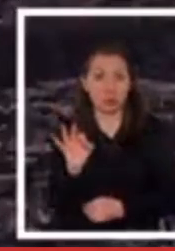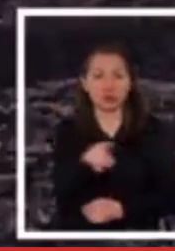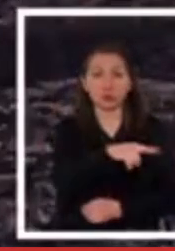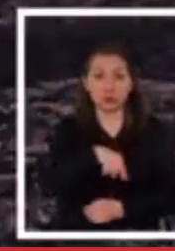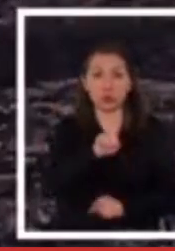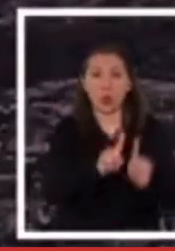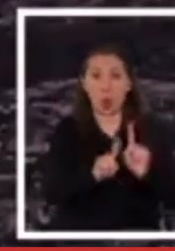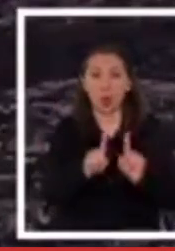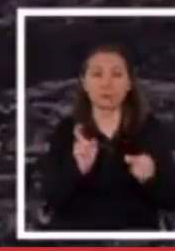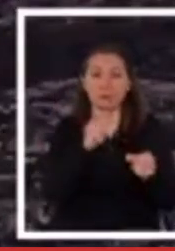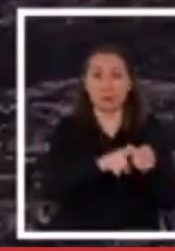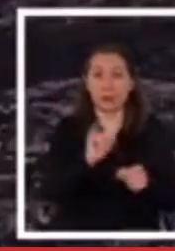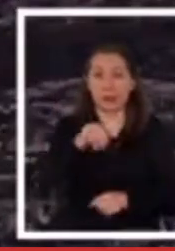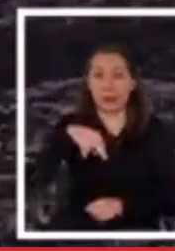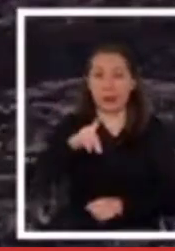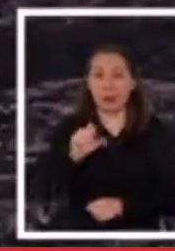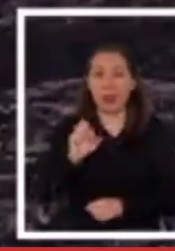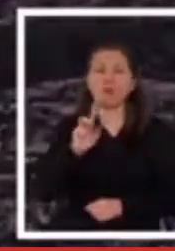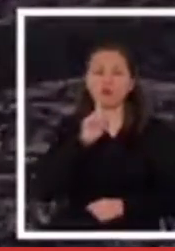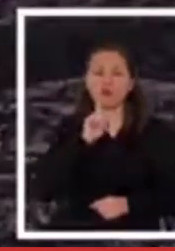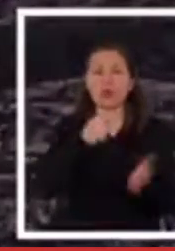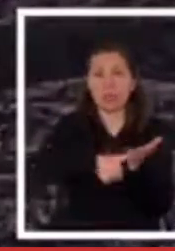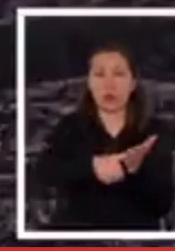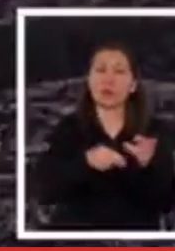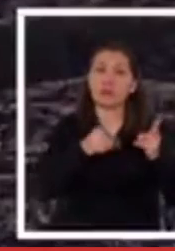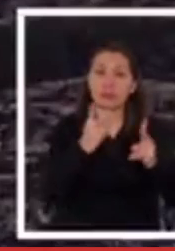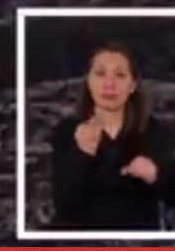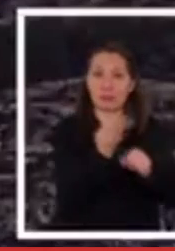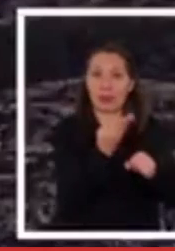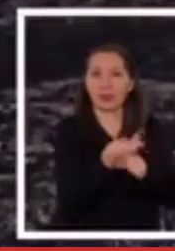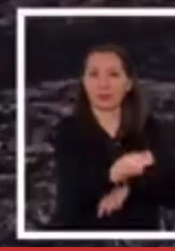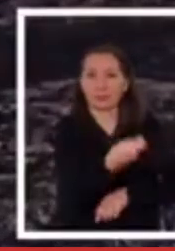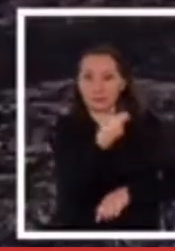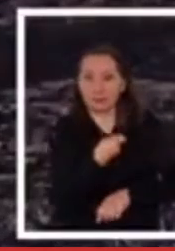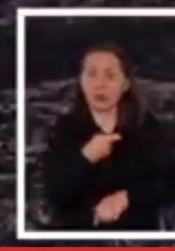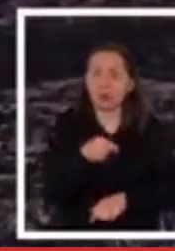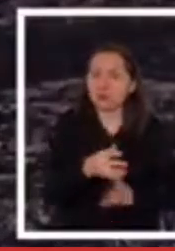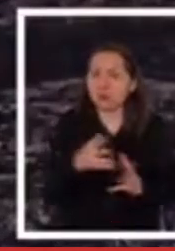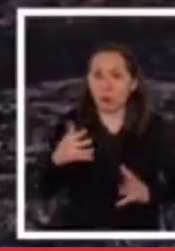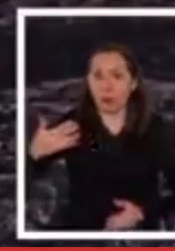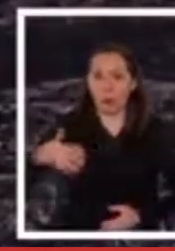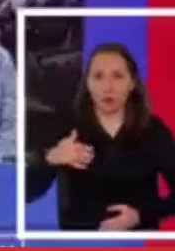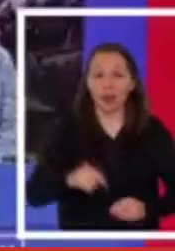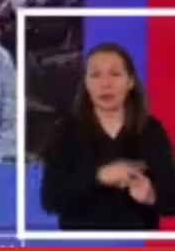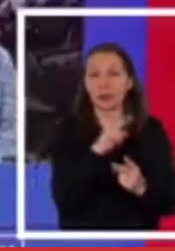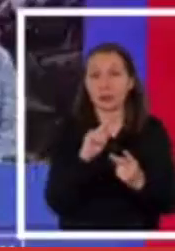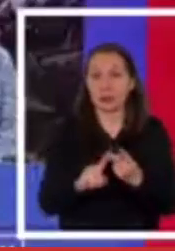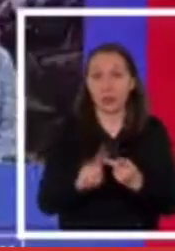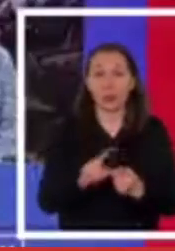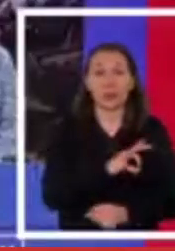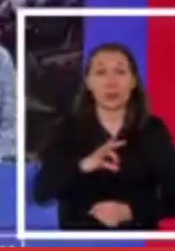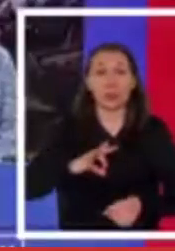de los usuarios tienen seguro activarlos son muy relevantes segundo